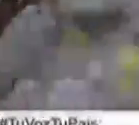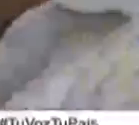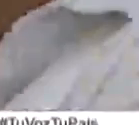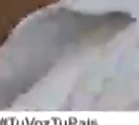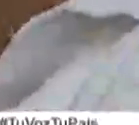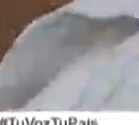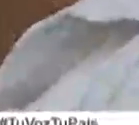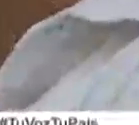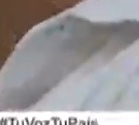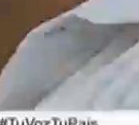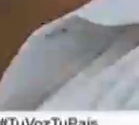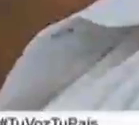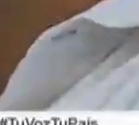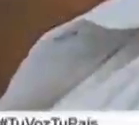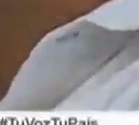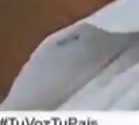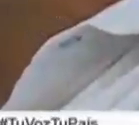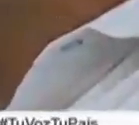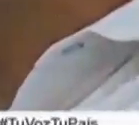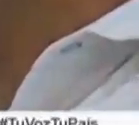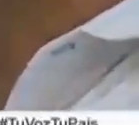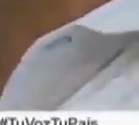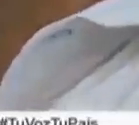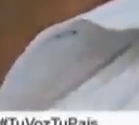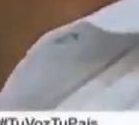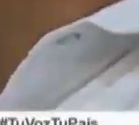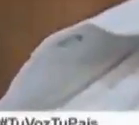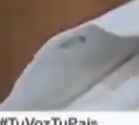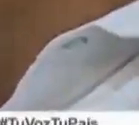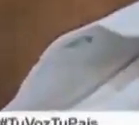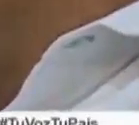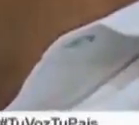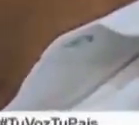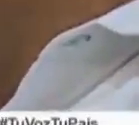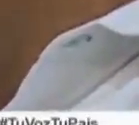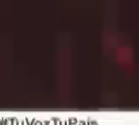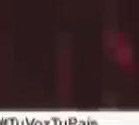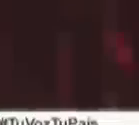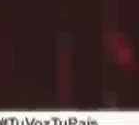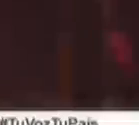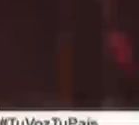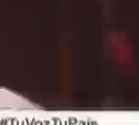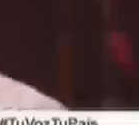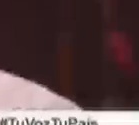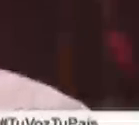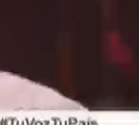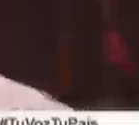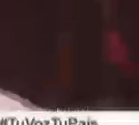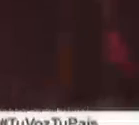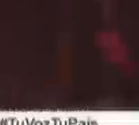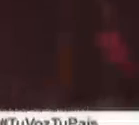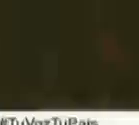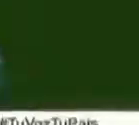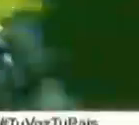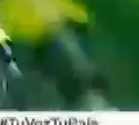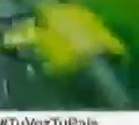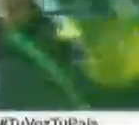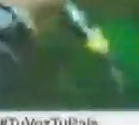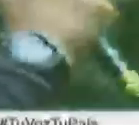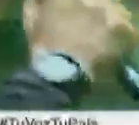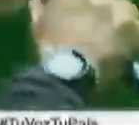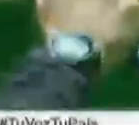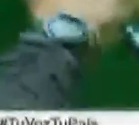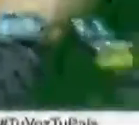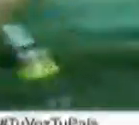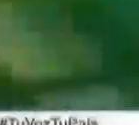pasado sábado 20 de mayo en el Parque Samanes de la ciudad de Guayaquil. Las canciones latinoamericanas que marcaron la